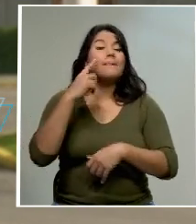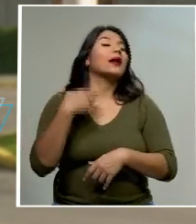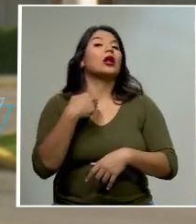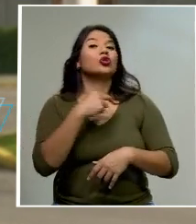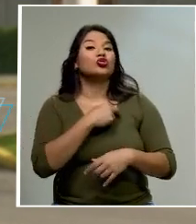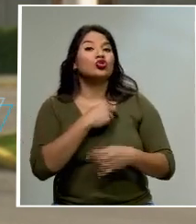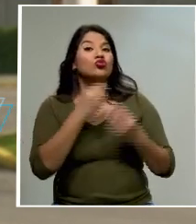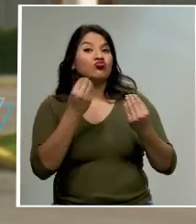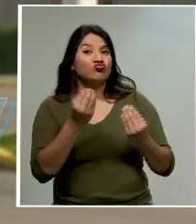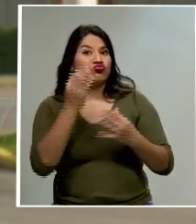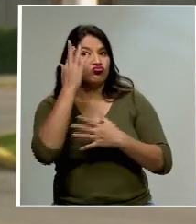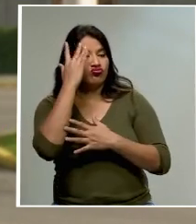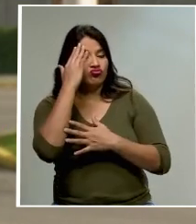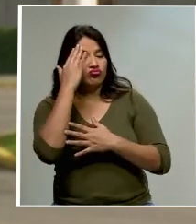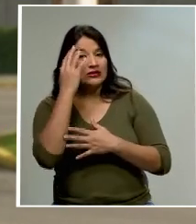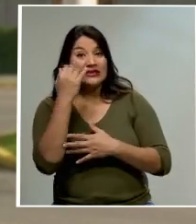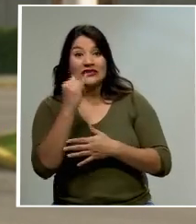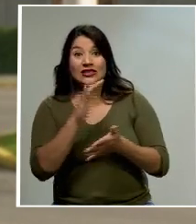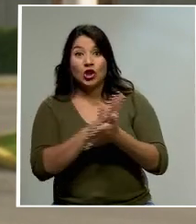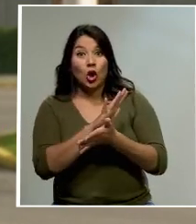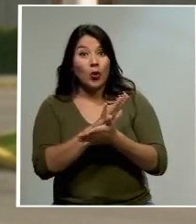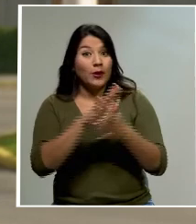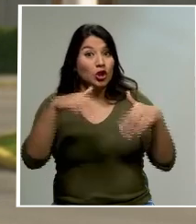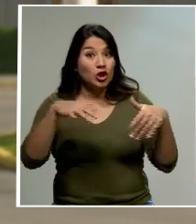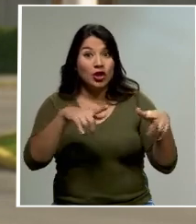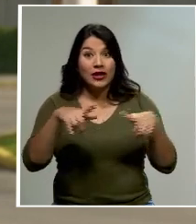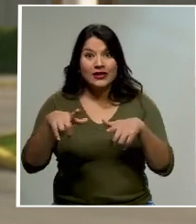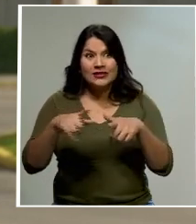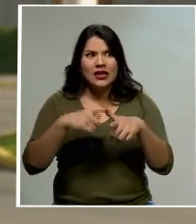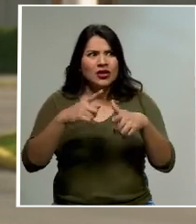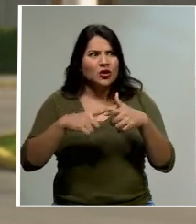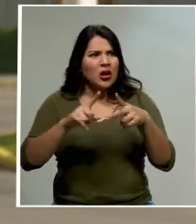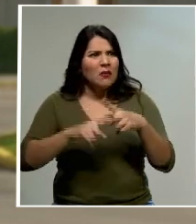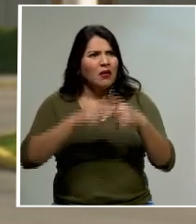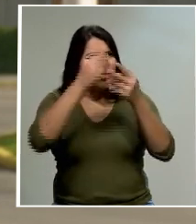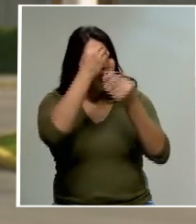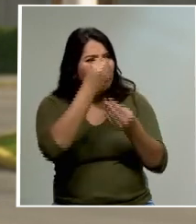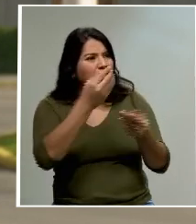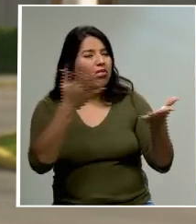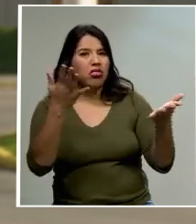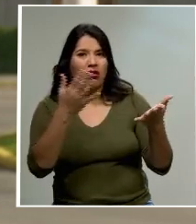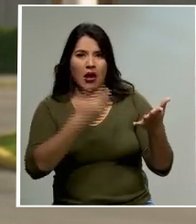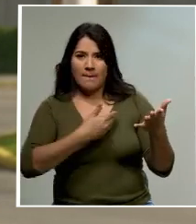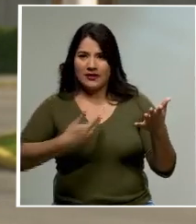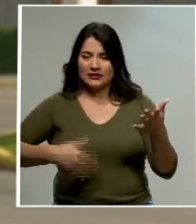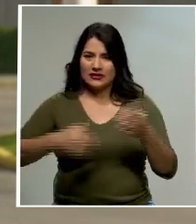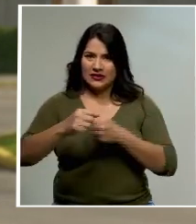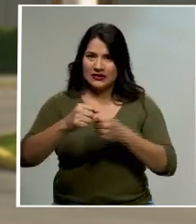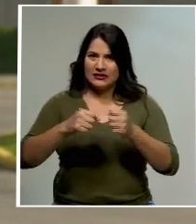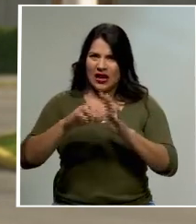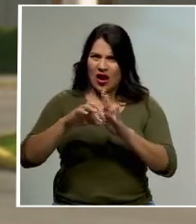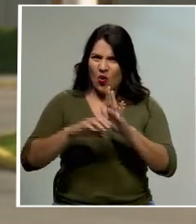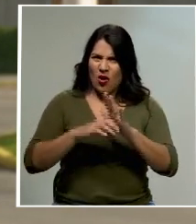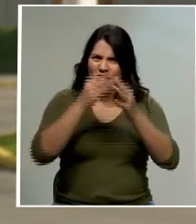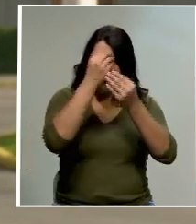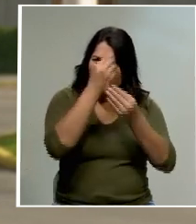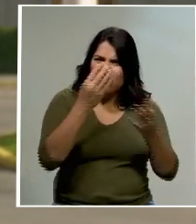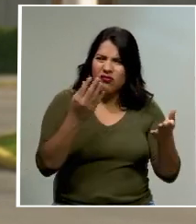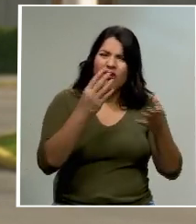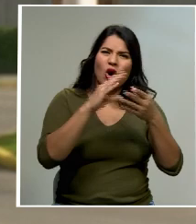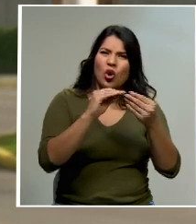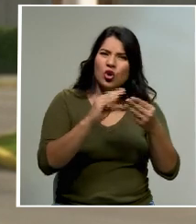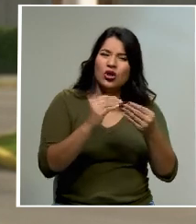listo, se ande emitiendo de manera unilateral por parte del presidente de la Sala Constitucional criterios que